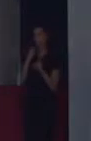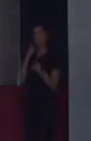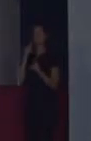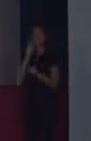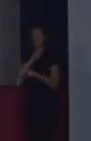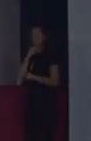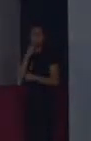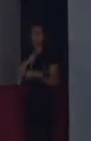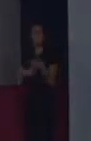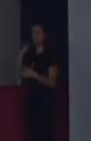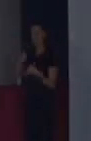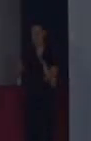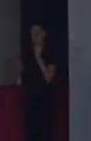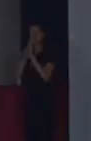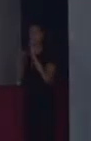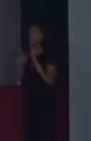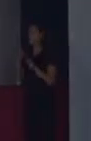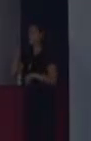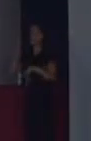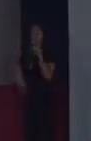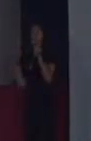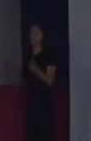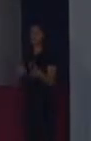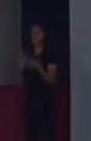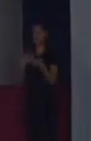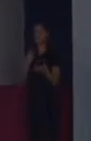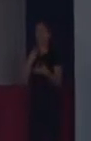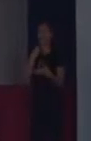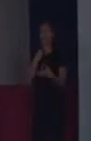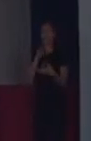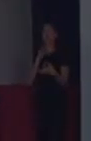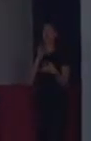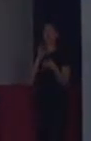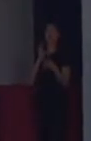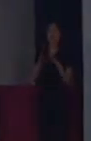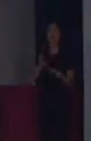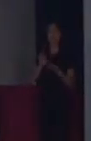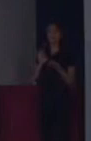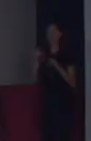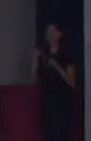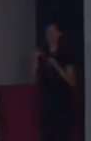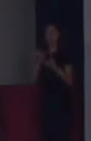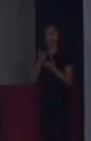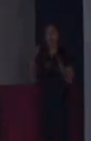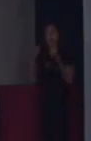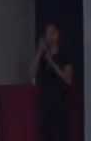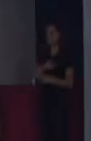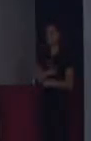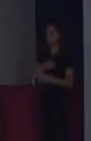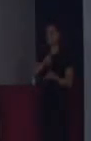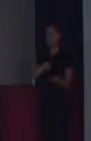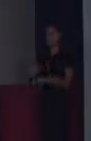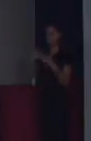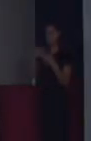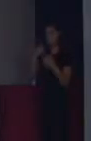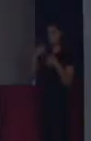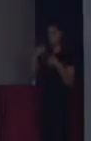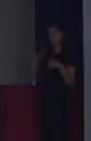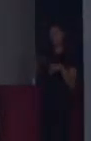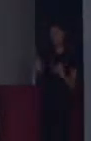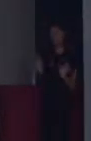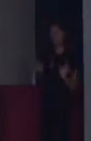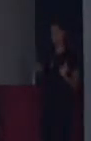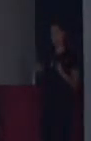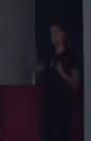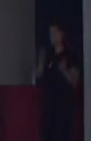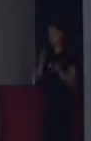donde nadie puede discriminar ni verbal ni física, no solamente económicamente ni en un estado, a las personas con discapacidad. O sea, le va a dar un estatus supuestamente en el Senado